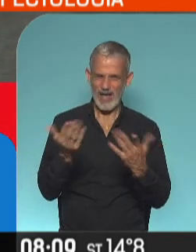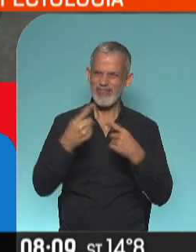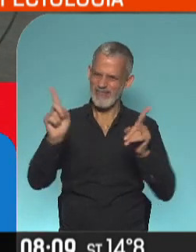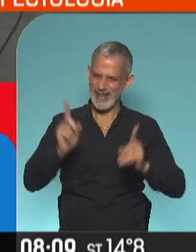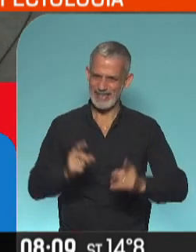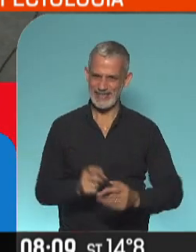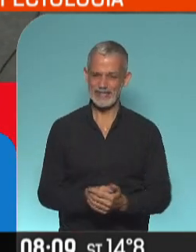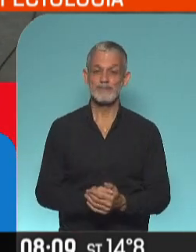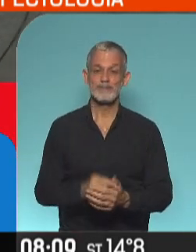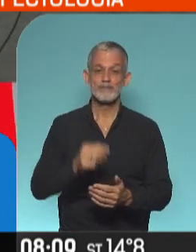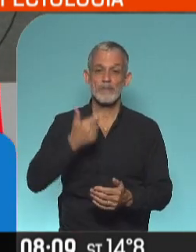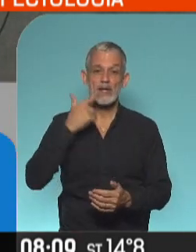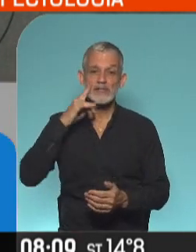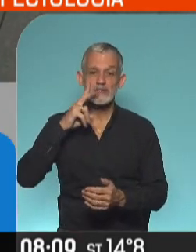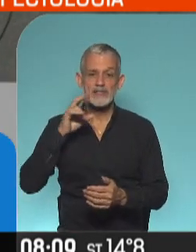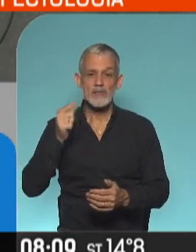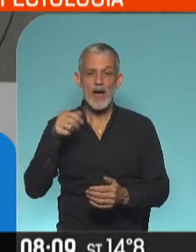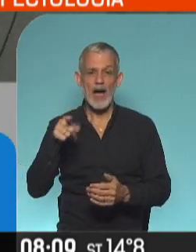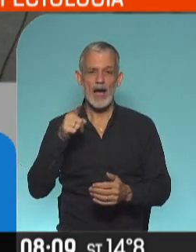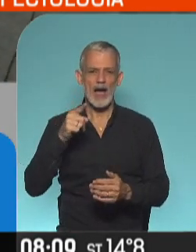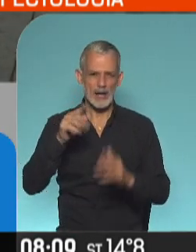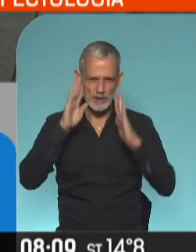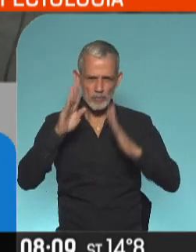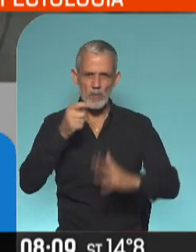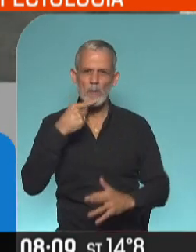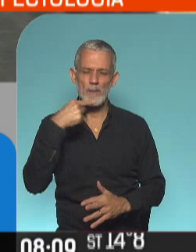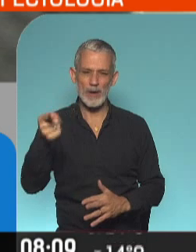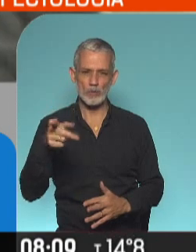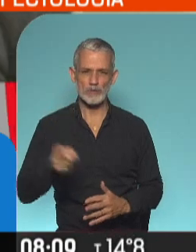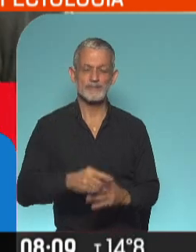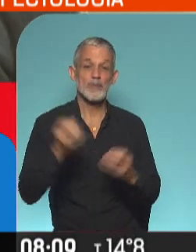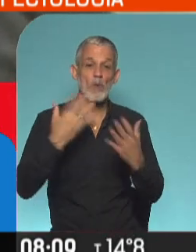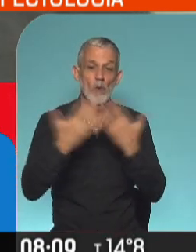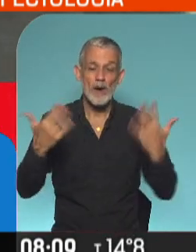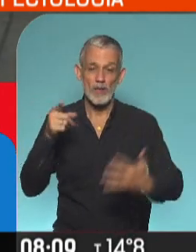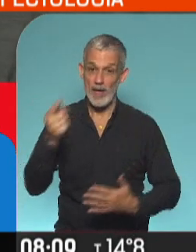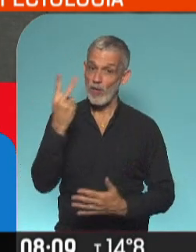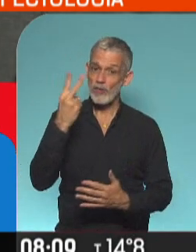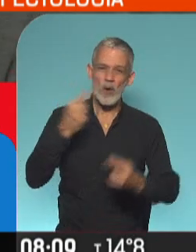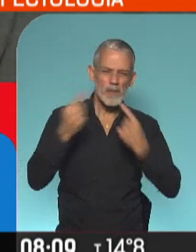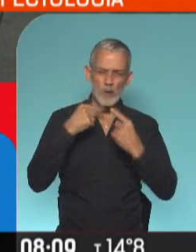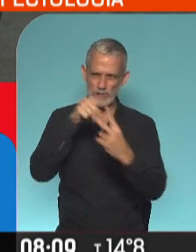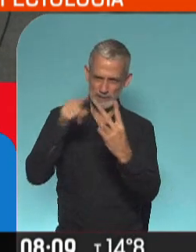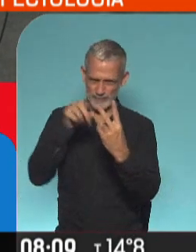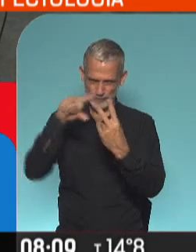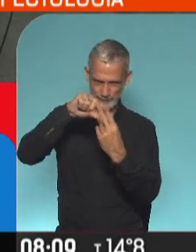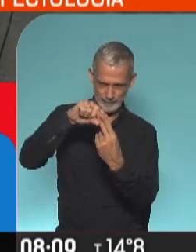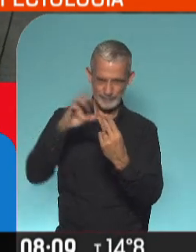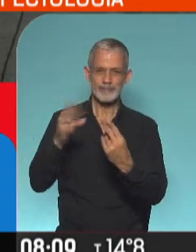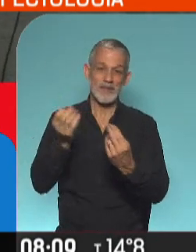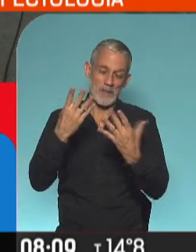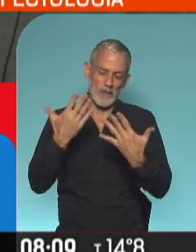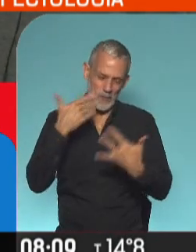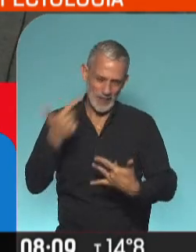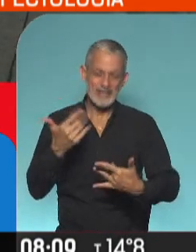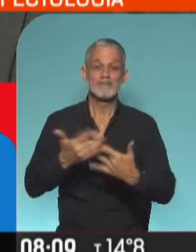información. Pablo, Silvia, los escucha el doctor Sued. Muchísimas gracias, buen día, doctor Sued. Dos preguntas en una. La primera, tal? Buenos días. ¿Cómo estás? Venimos